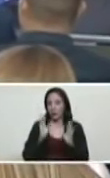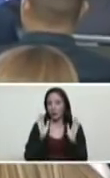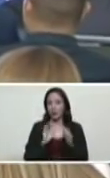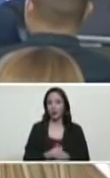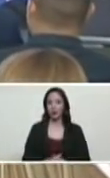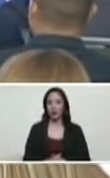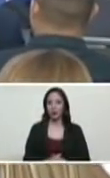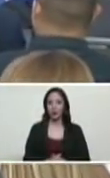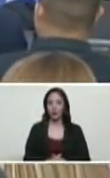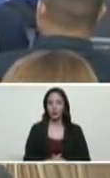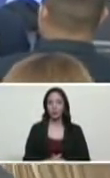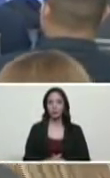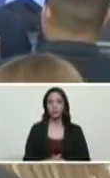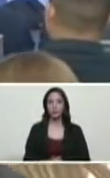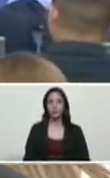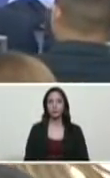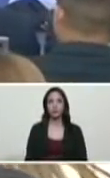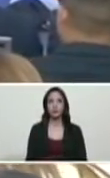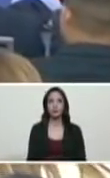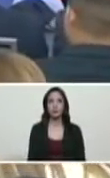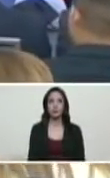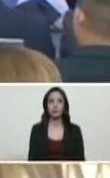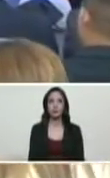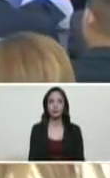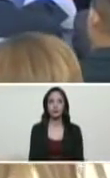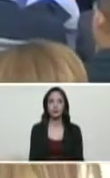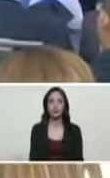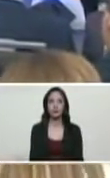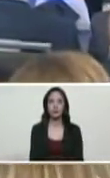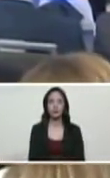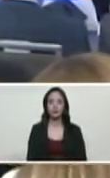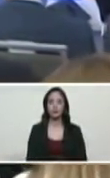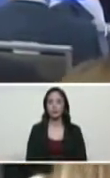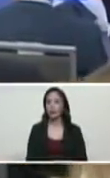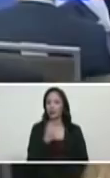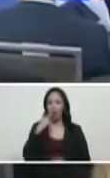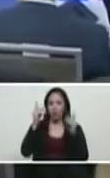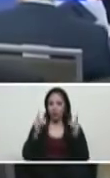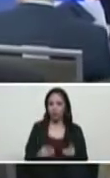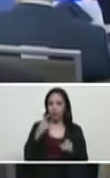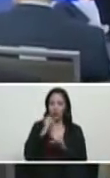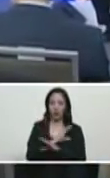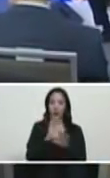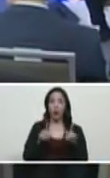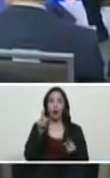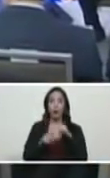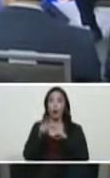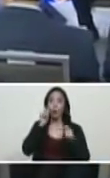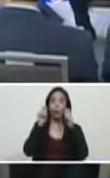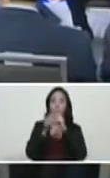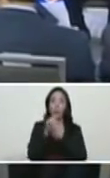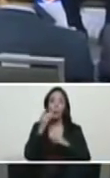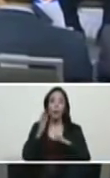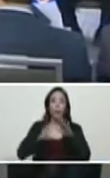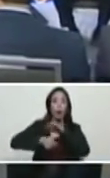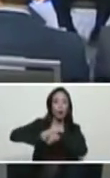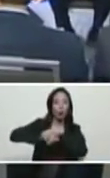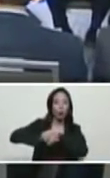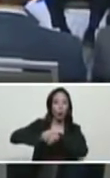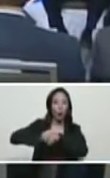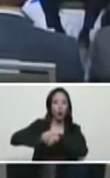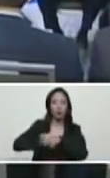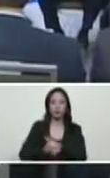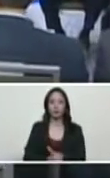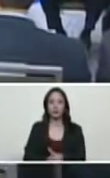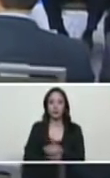en mayor cantidad a los lugares de turismo nacional. Hay lugares impresionantes, Morrocoy, pues, no cabe